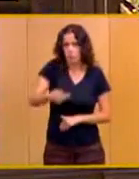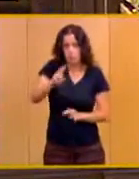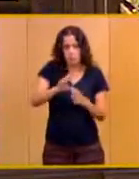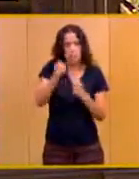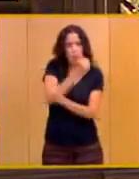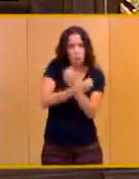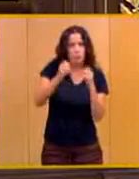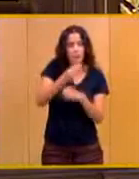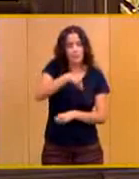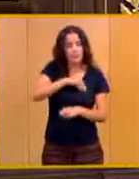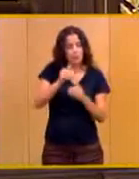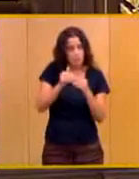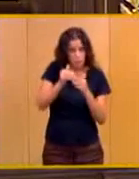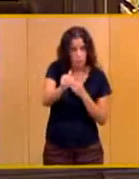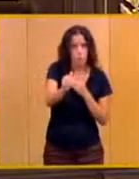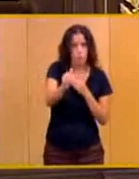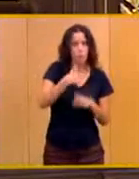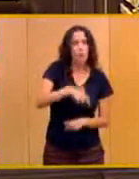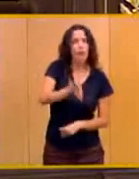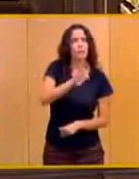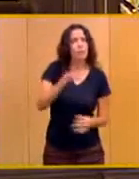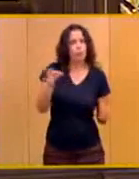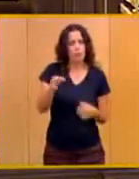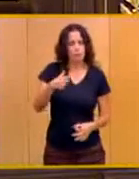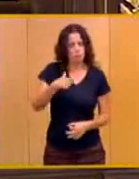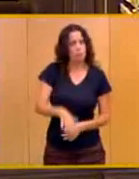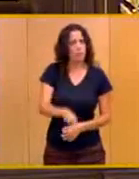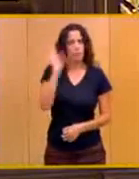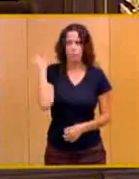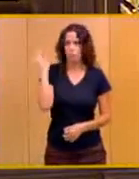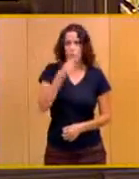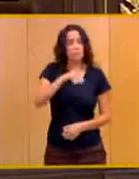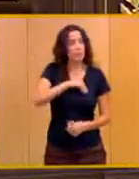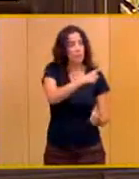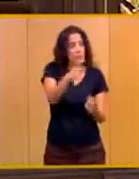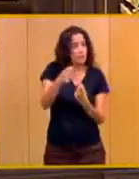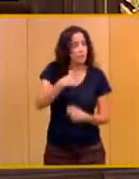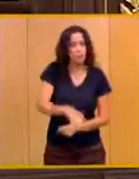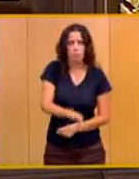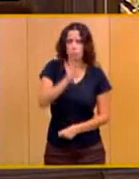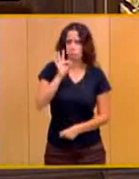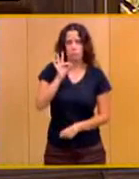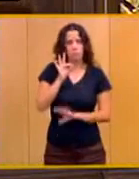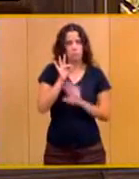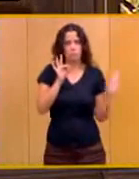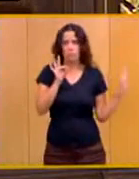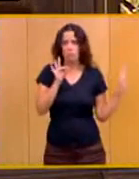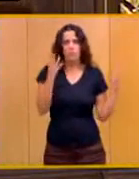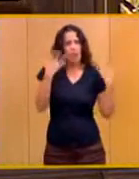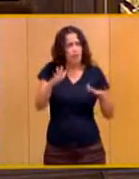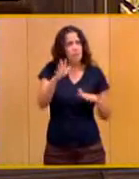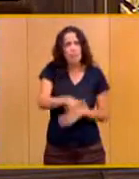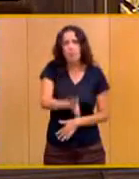España voy a tomar las decisiones que España necesite. Aunque esas decisiones sean